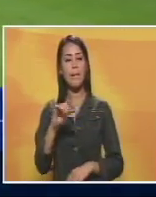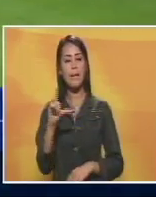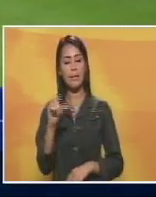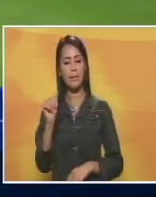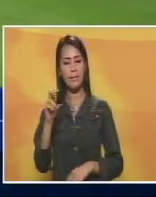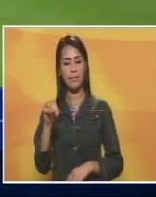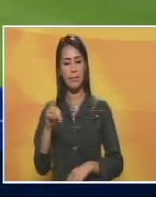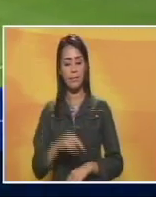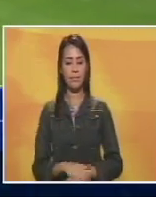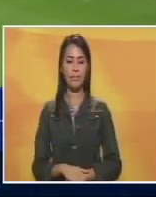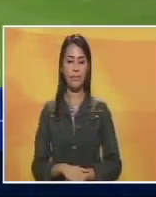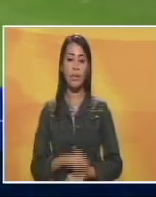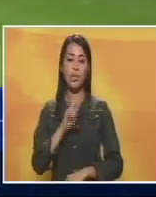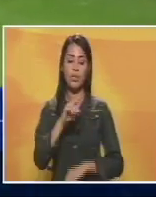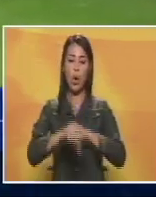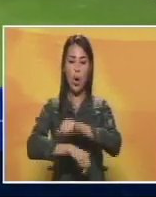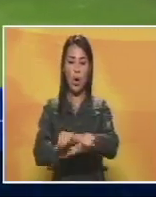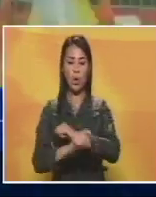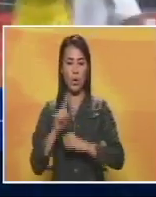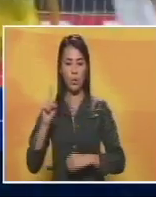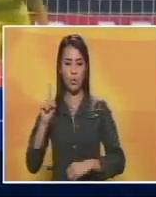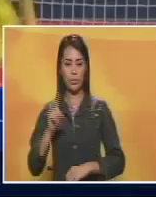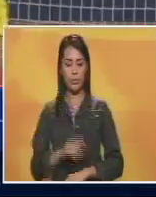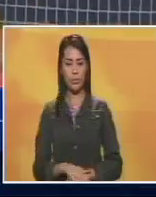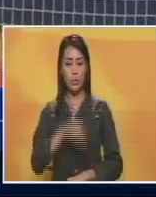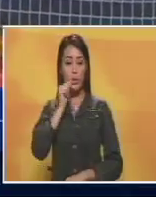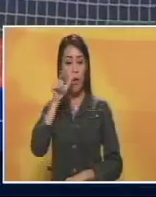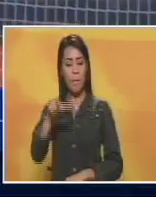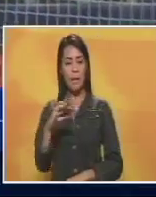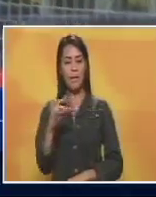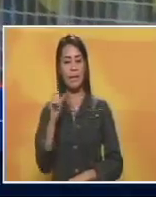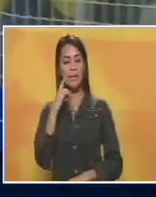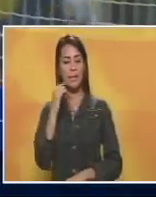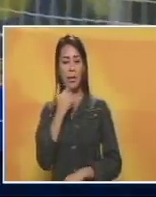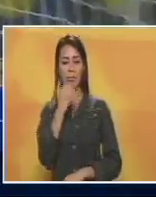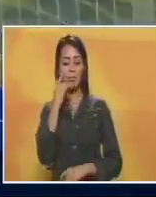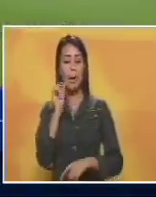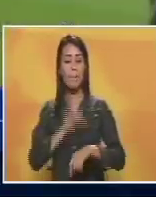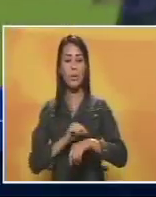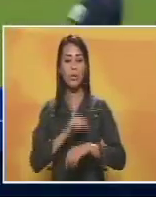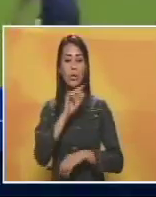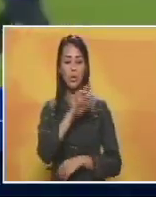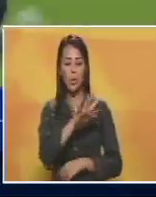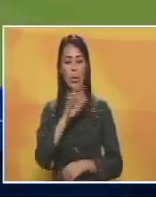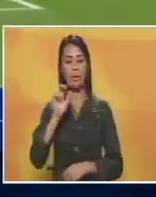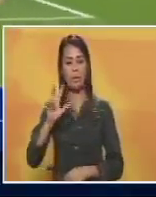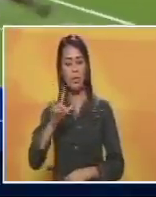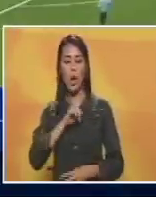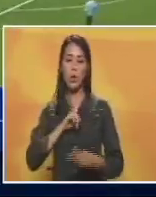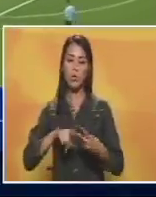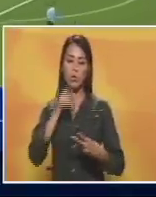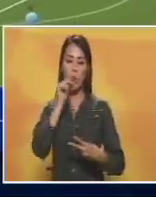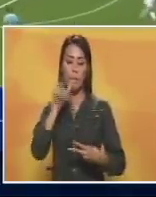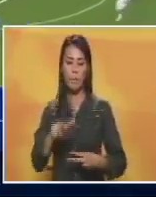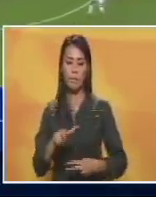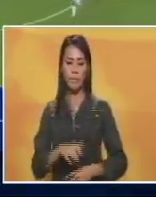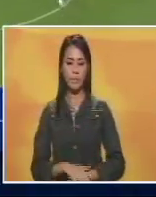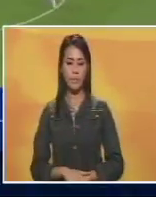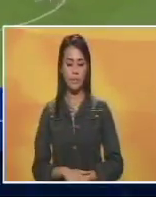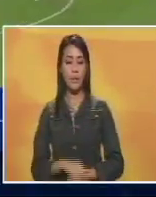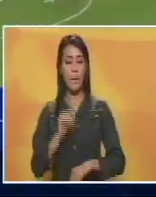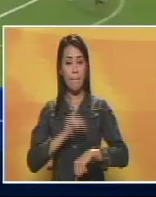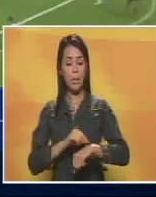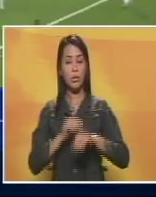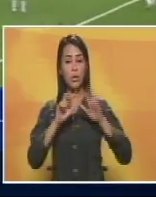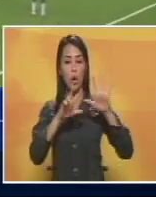Hotspur en San Siro, 2-1. Christian Eriksen adelantó a los Spurs al minuto 53, mientras que Mauro Icardi al